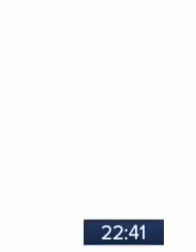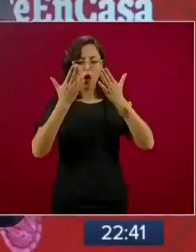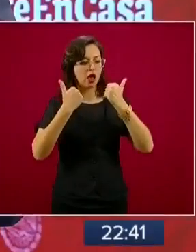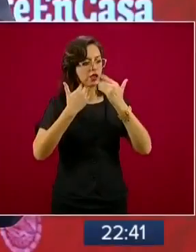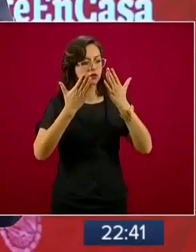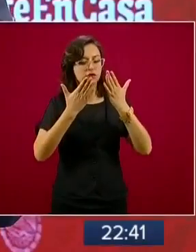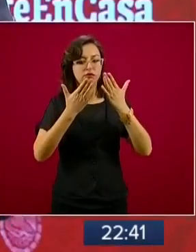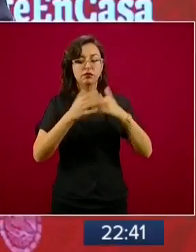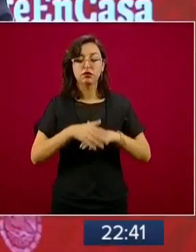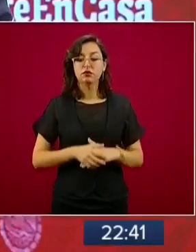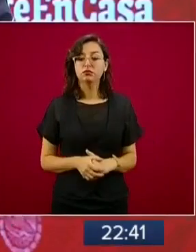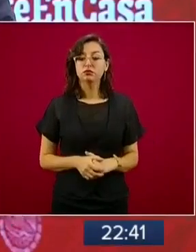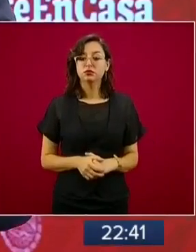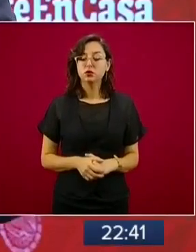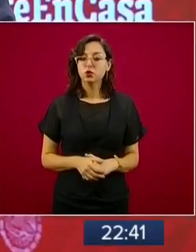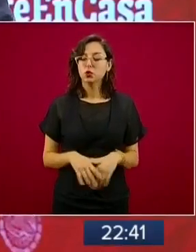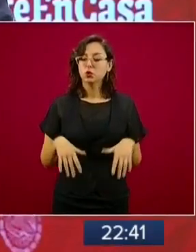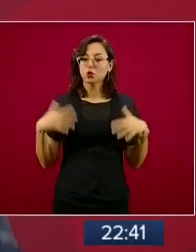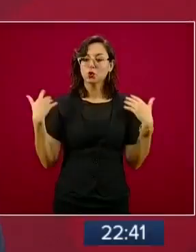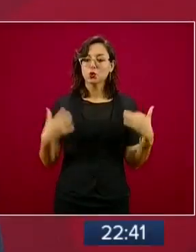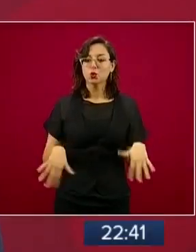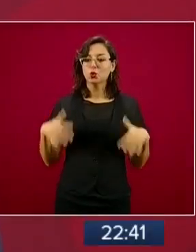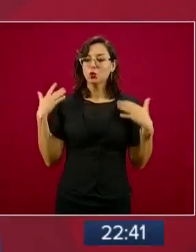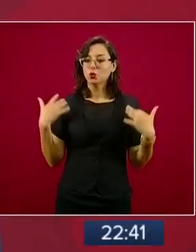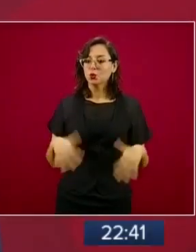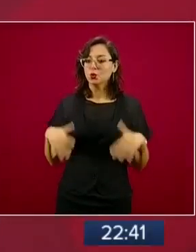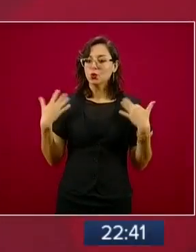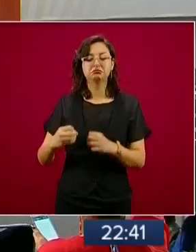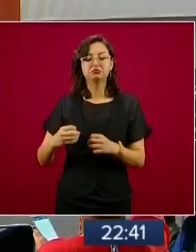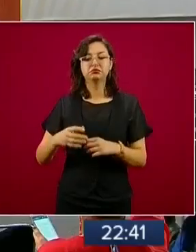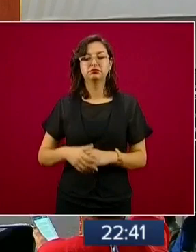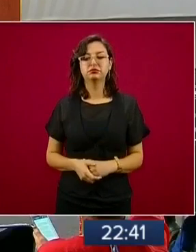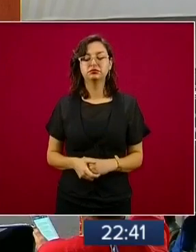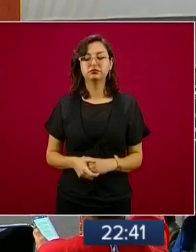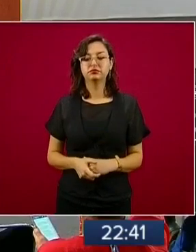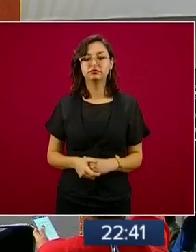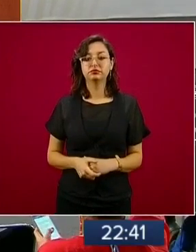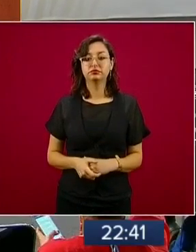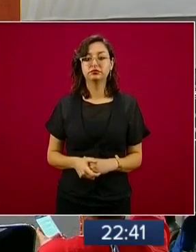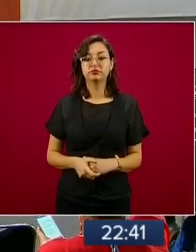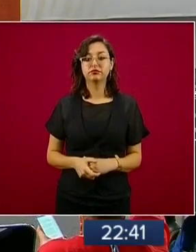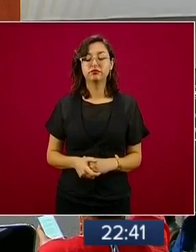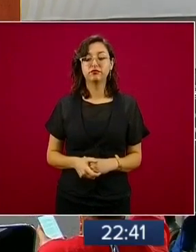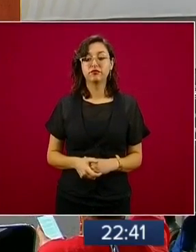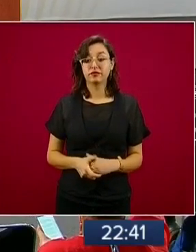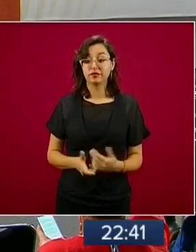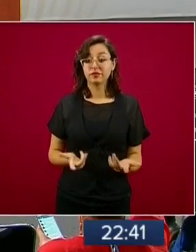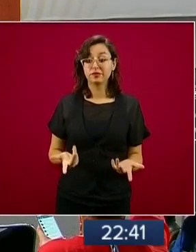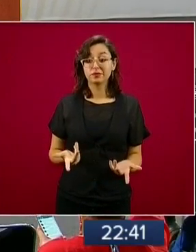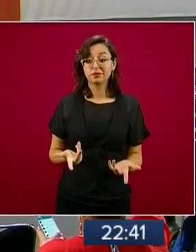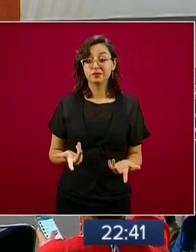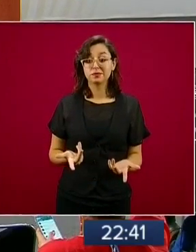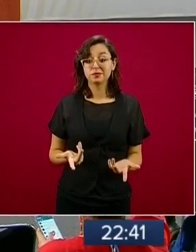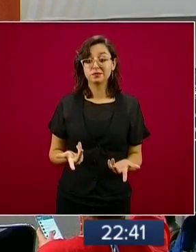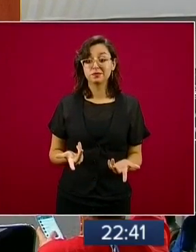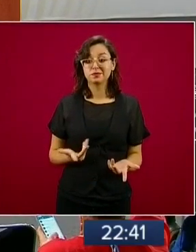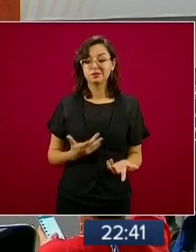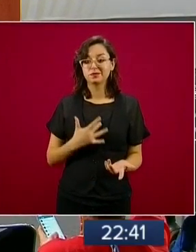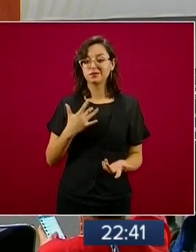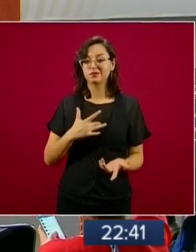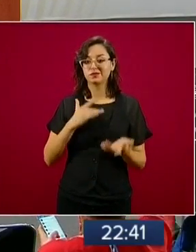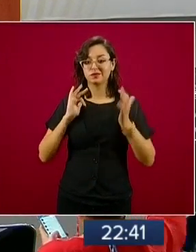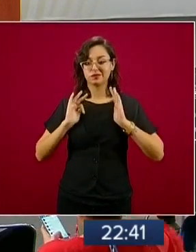medio, de veras, de primera. Esto nos da seguridad,